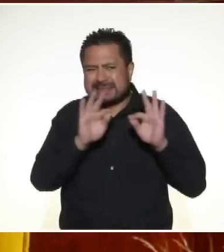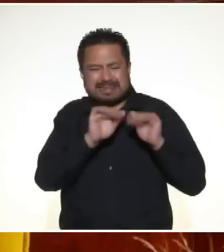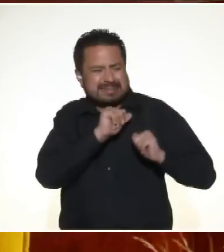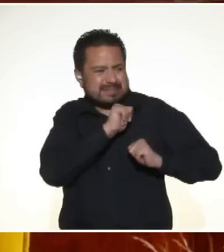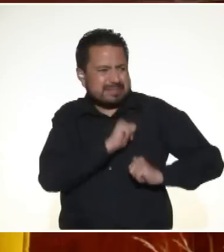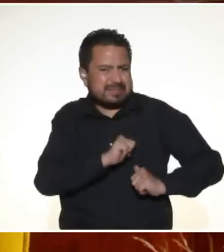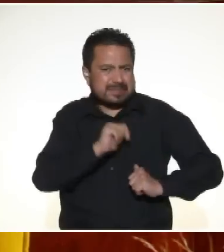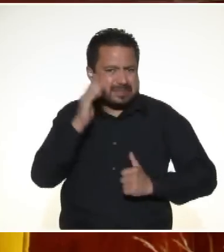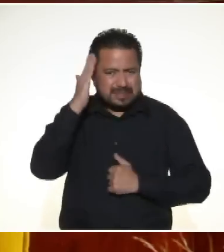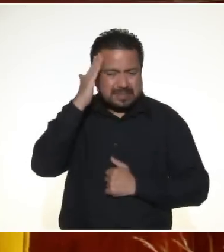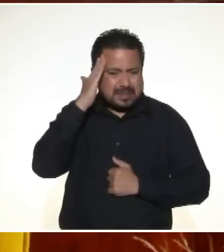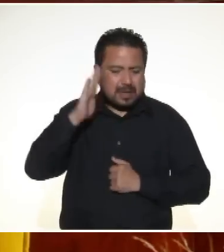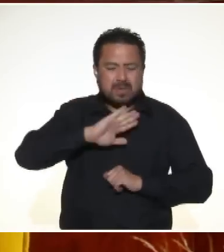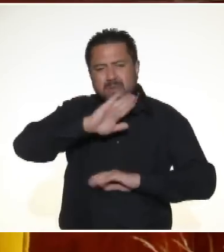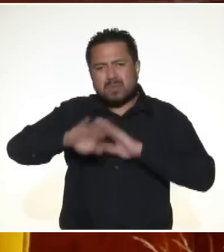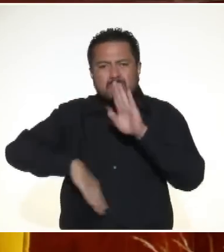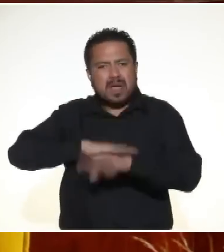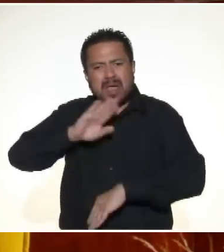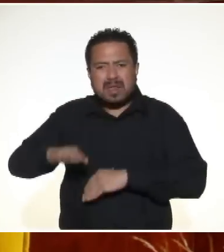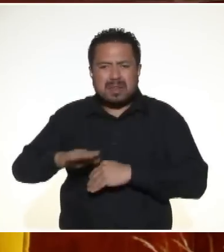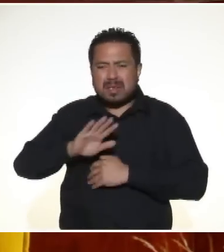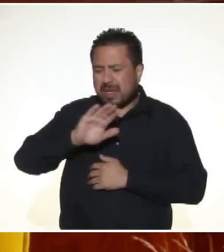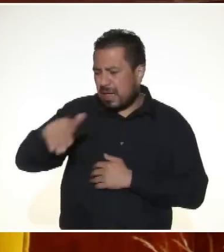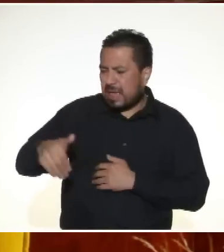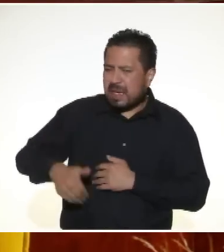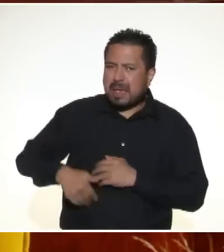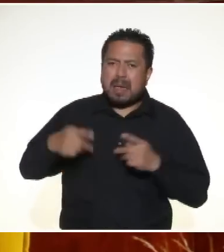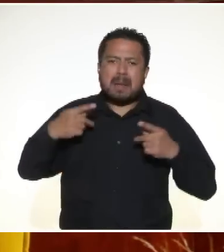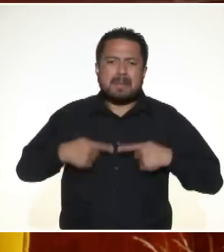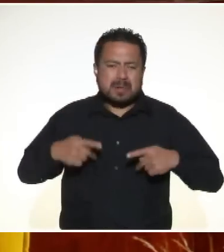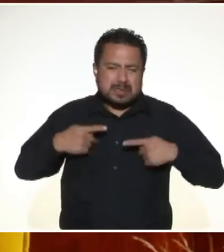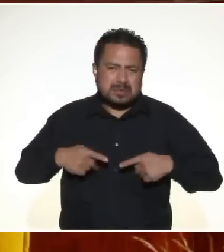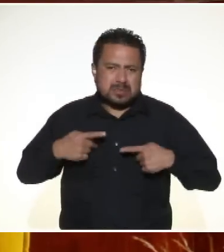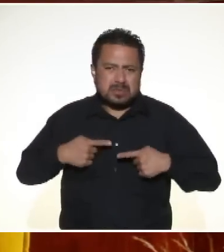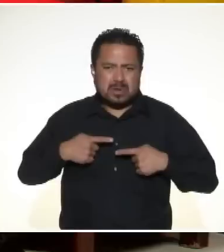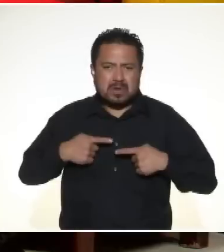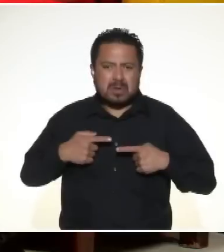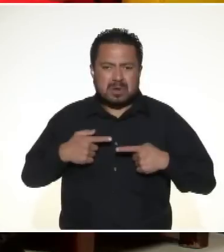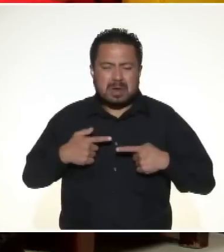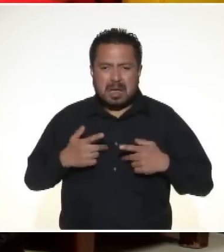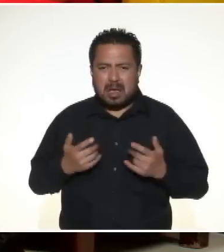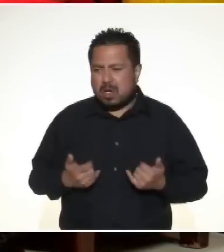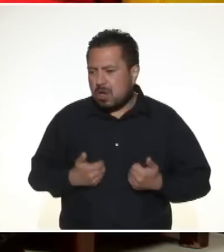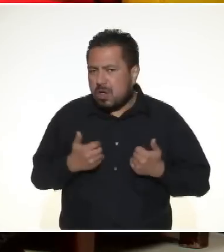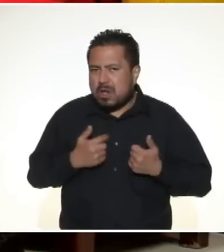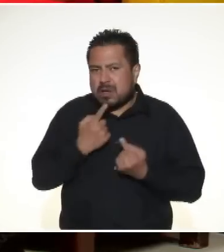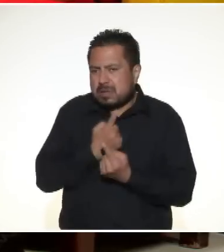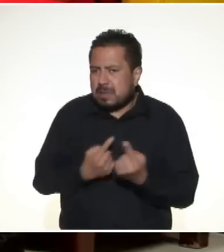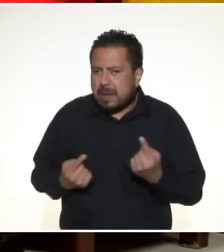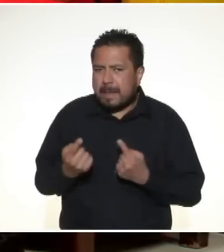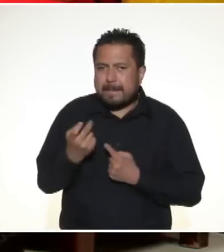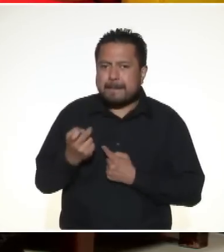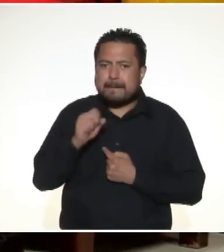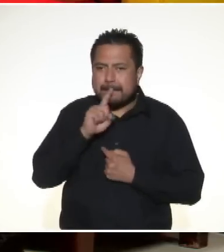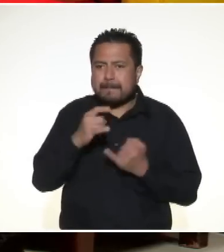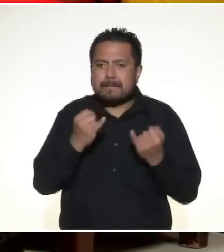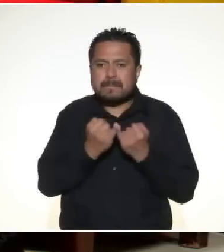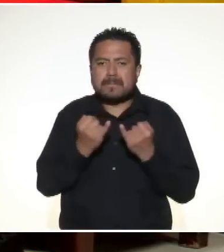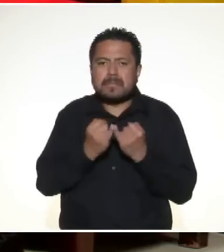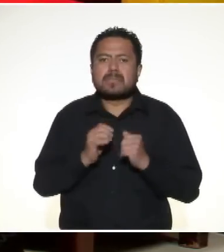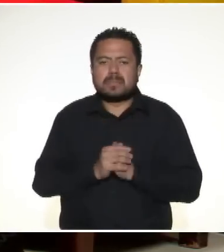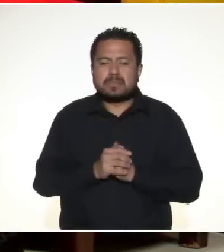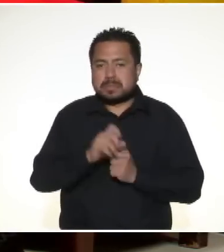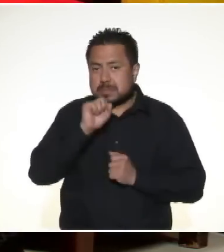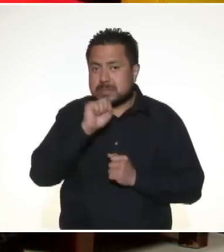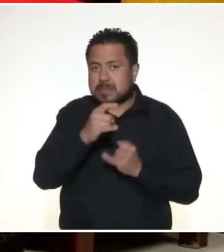causa de muerte y de invalidez en personas de edad productiva y menores de edad. Entonces es algo que